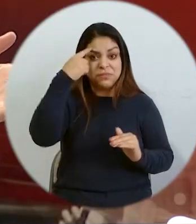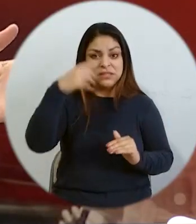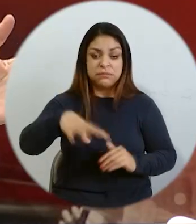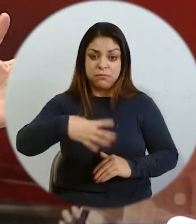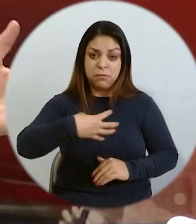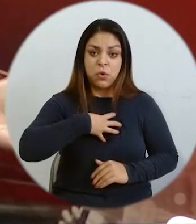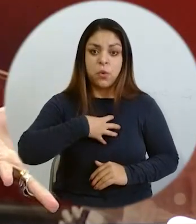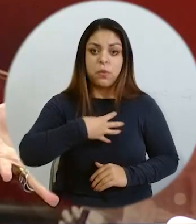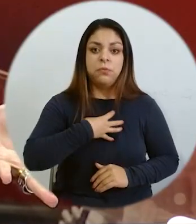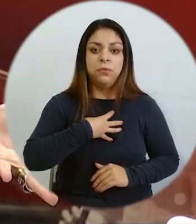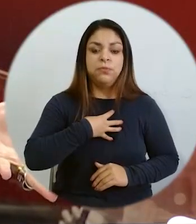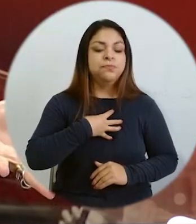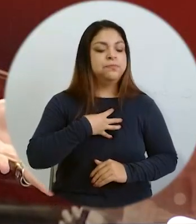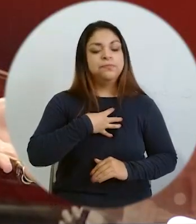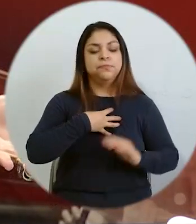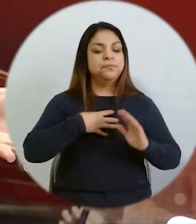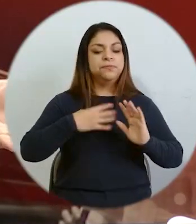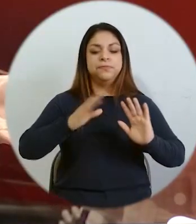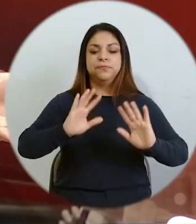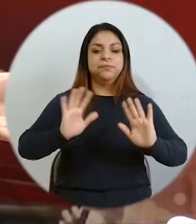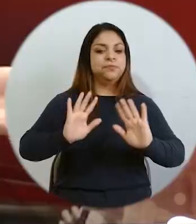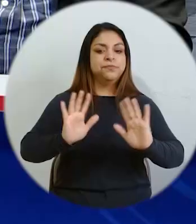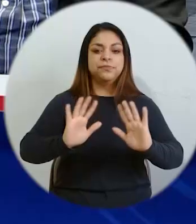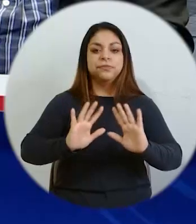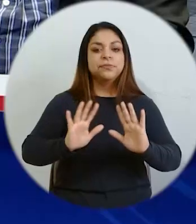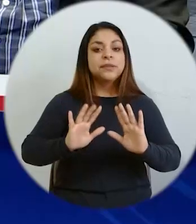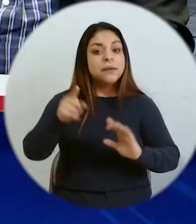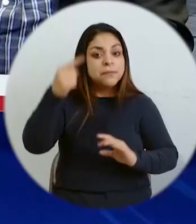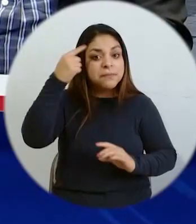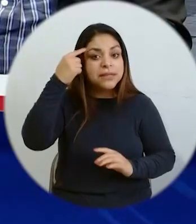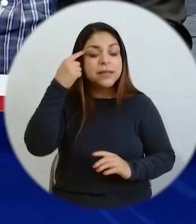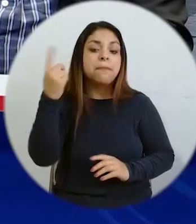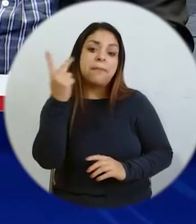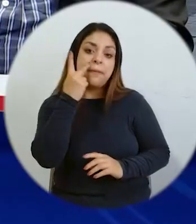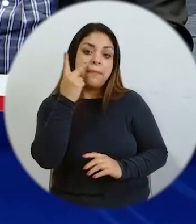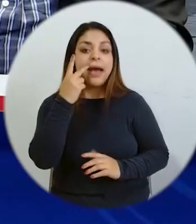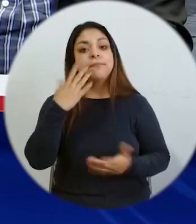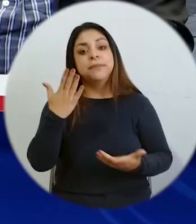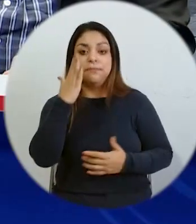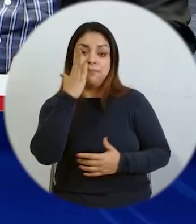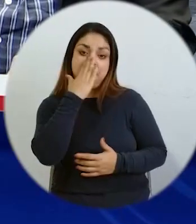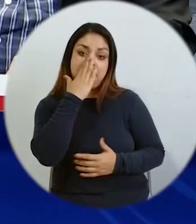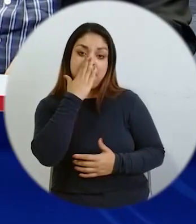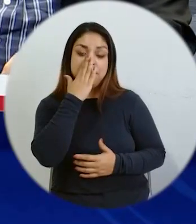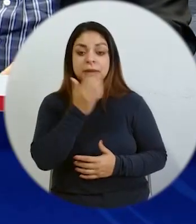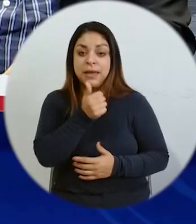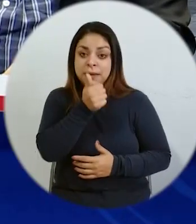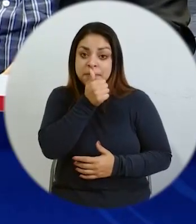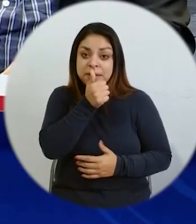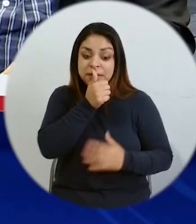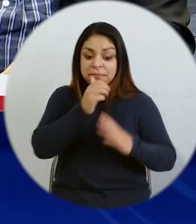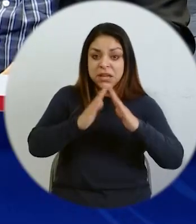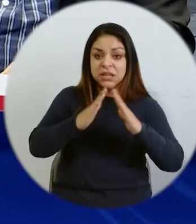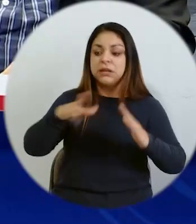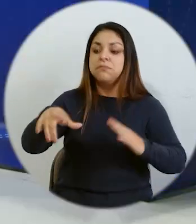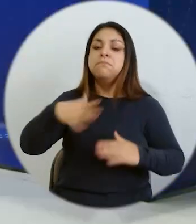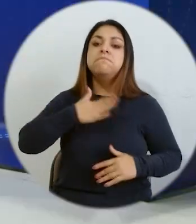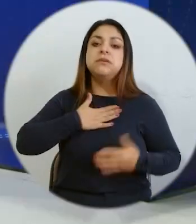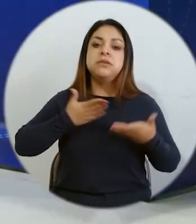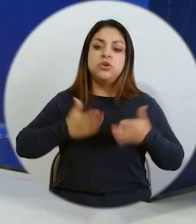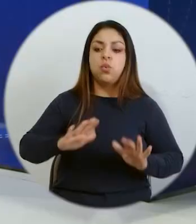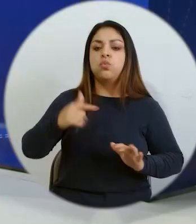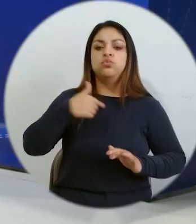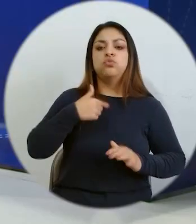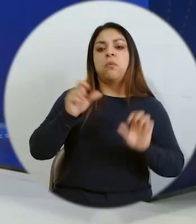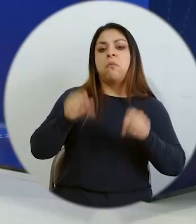son propiedad y que el papá o la mamá, en la discrecionalidad o la privacidad del hogar, puede hacer lo que